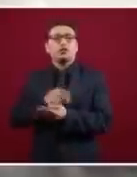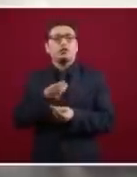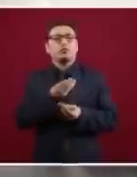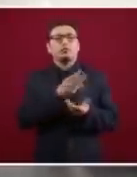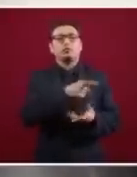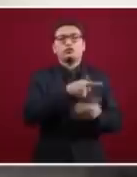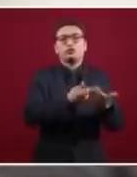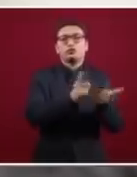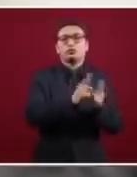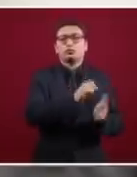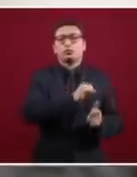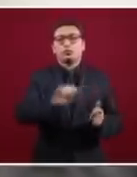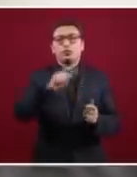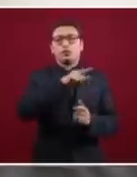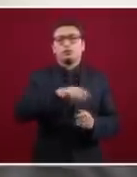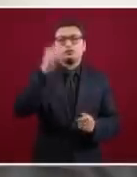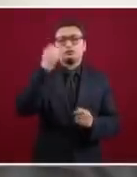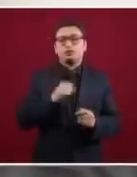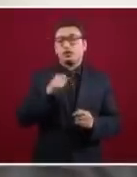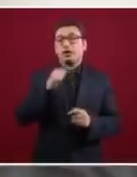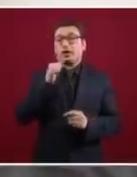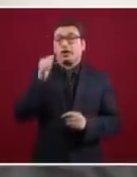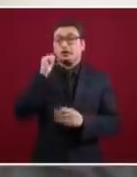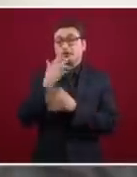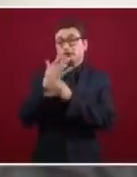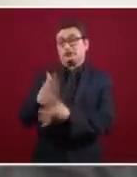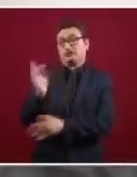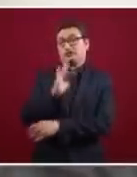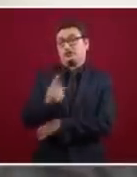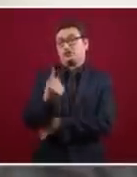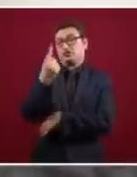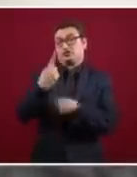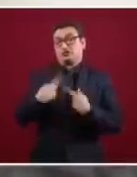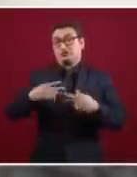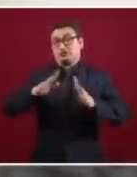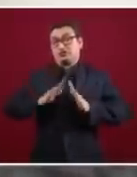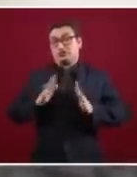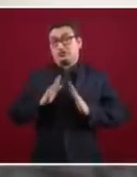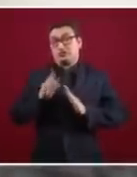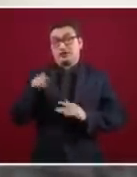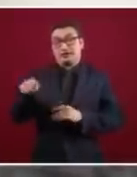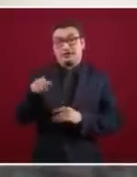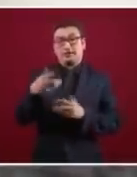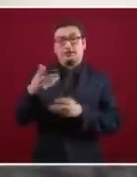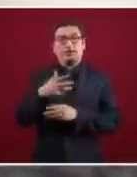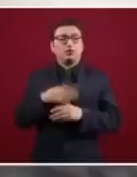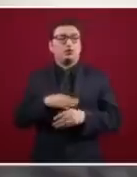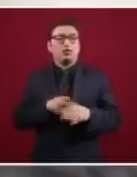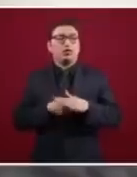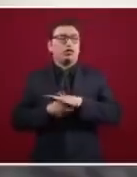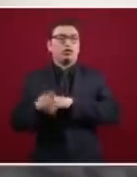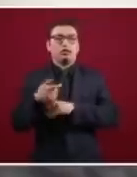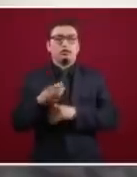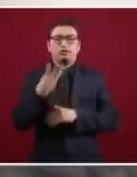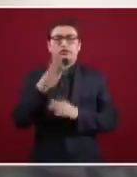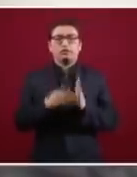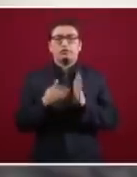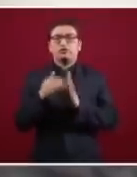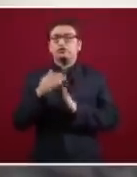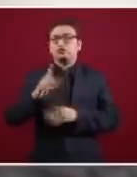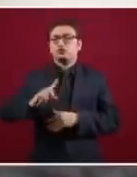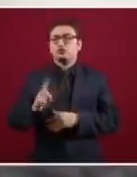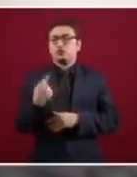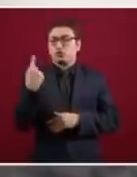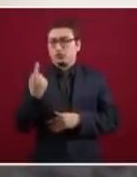se mencionaba que incluso un militar pues fue hubo un intento de soborno de 3 millones de dólares